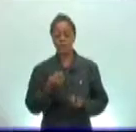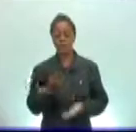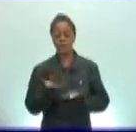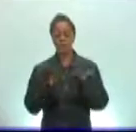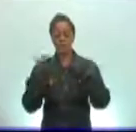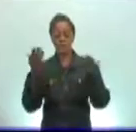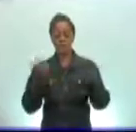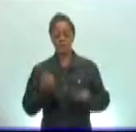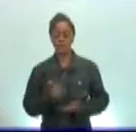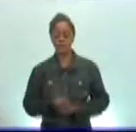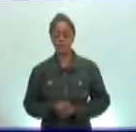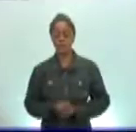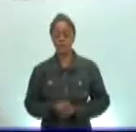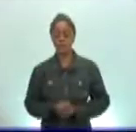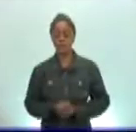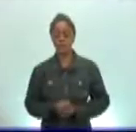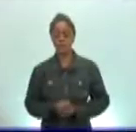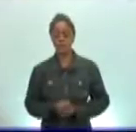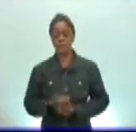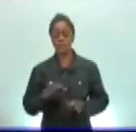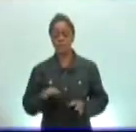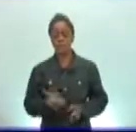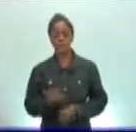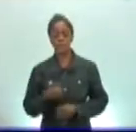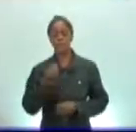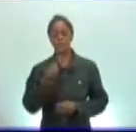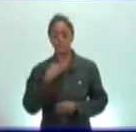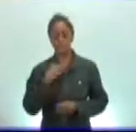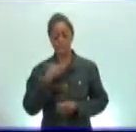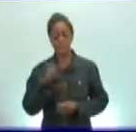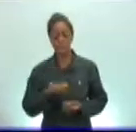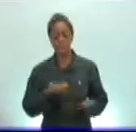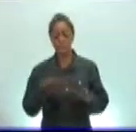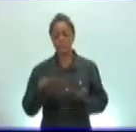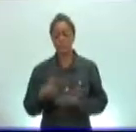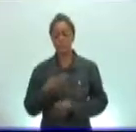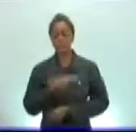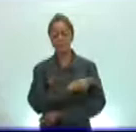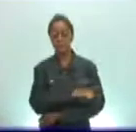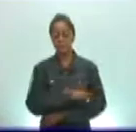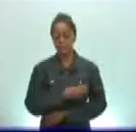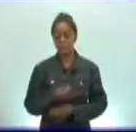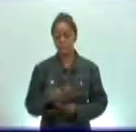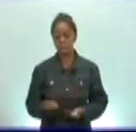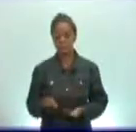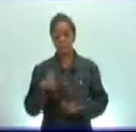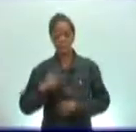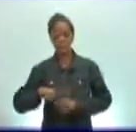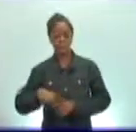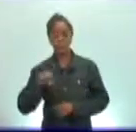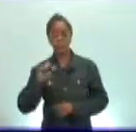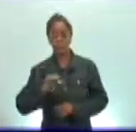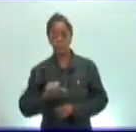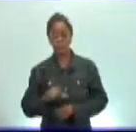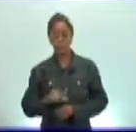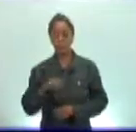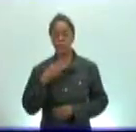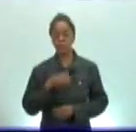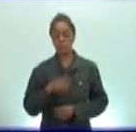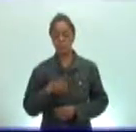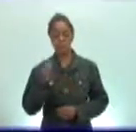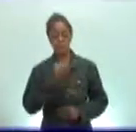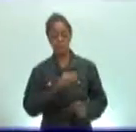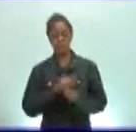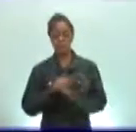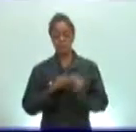desarrollo. Mientras la miseria se adueñaba del panorama nacional, otros males, como el vicio y la prostitución,